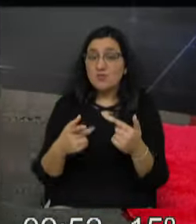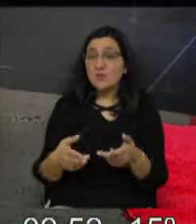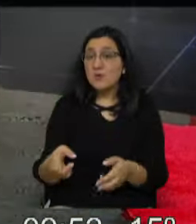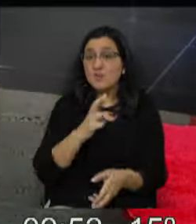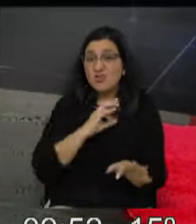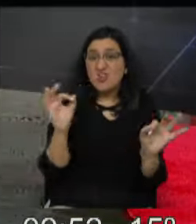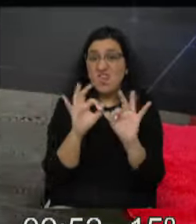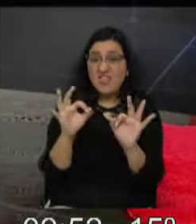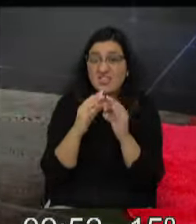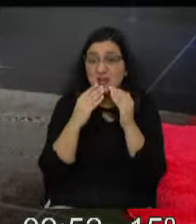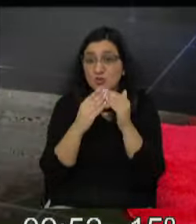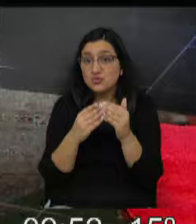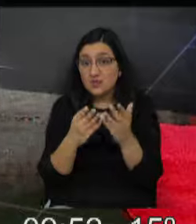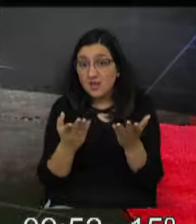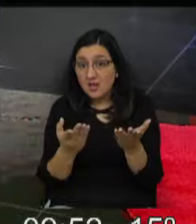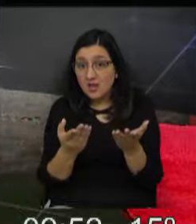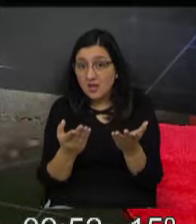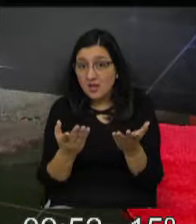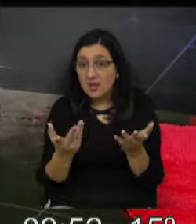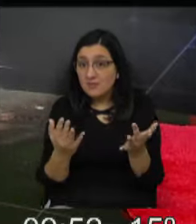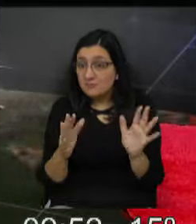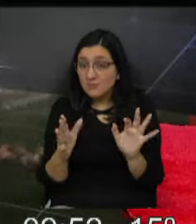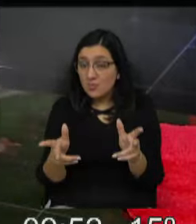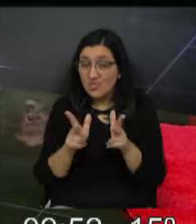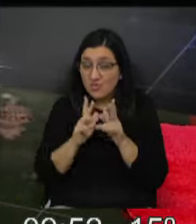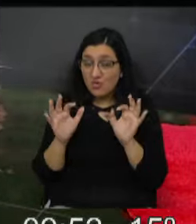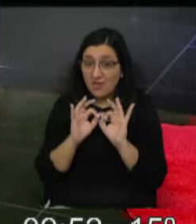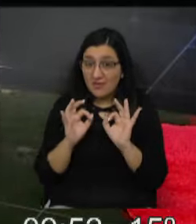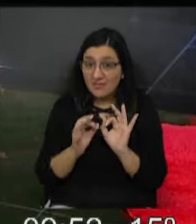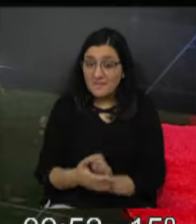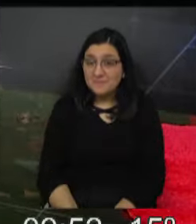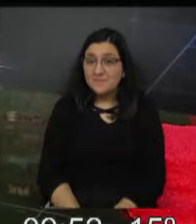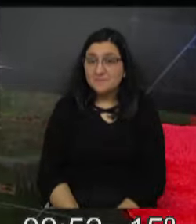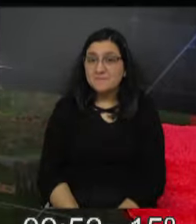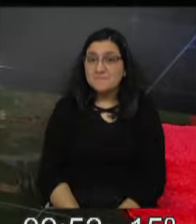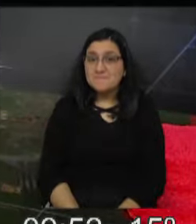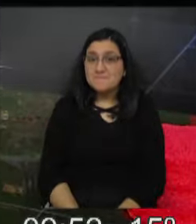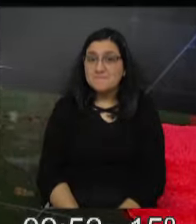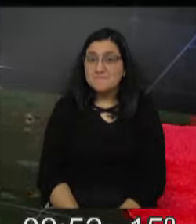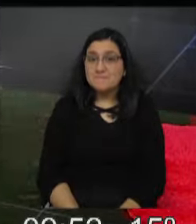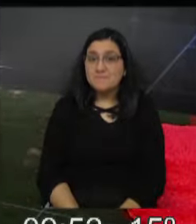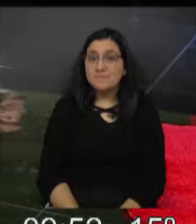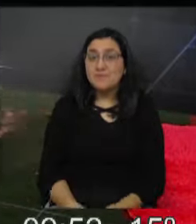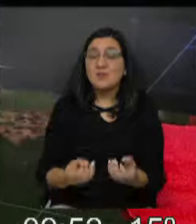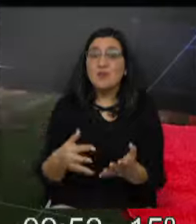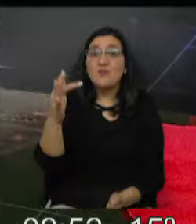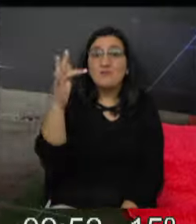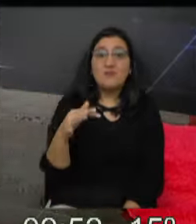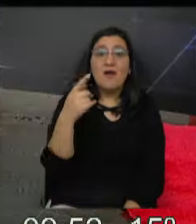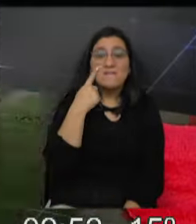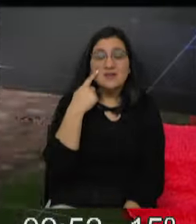nada, ¿eh? Se hizo el Lobolu. No me dijo nada la consigna de lo que piensa. Bueno, Fito, a ver,